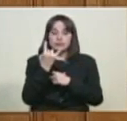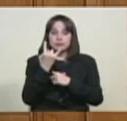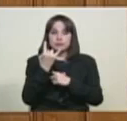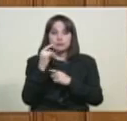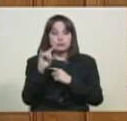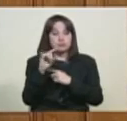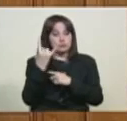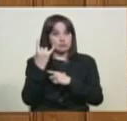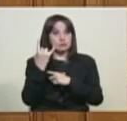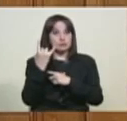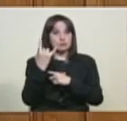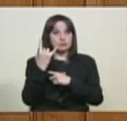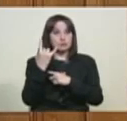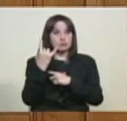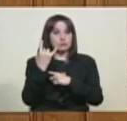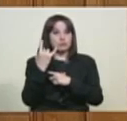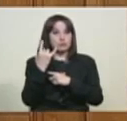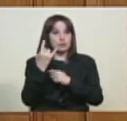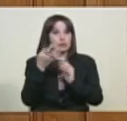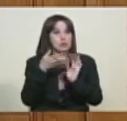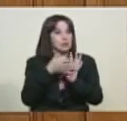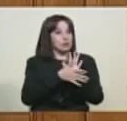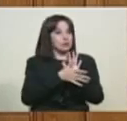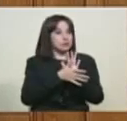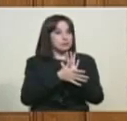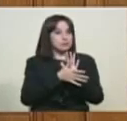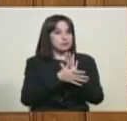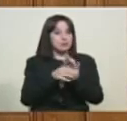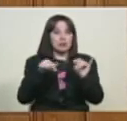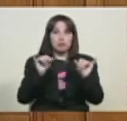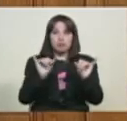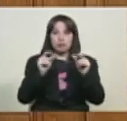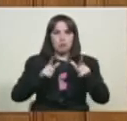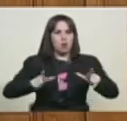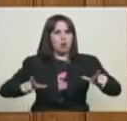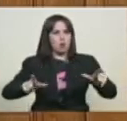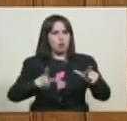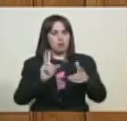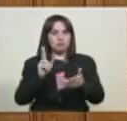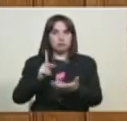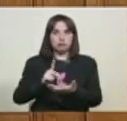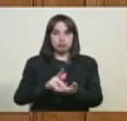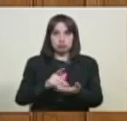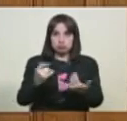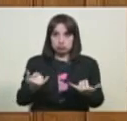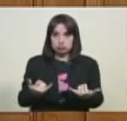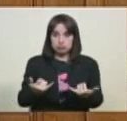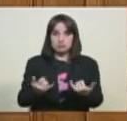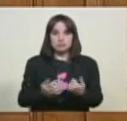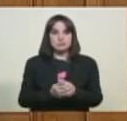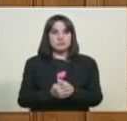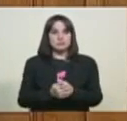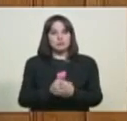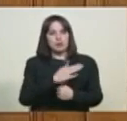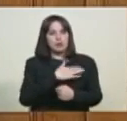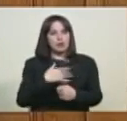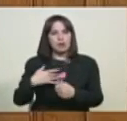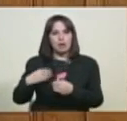de traición, donde se pretendió, inclusive de este mismo salón donde estamos hoy, se